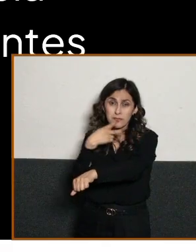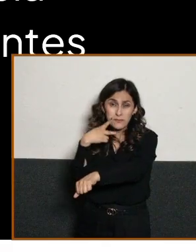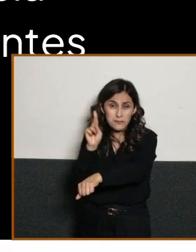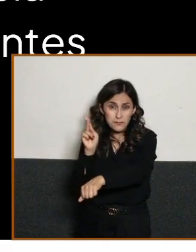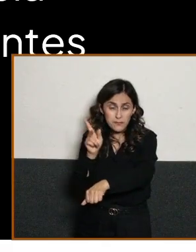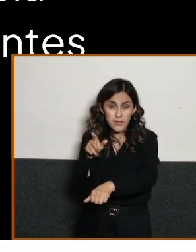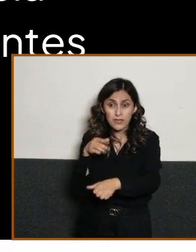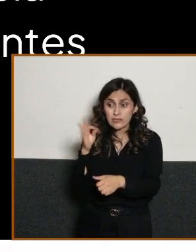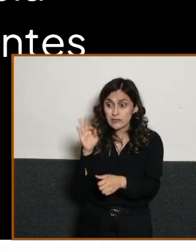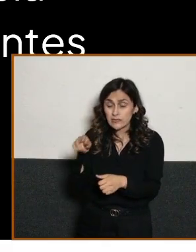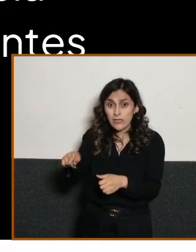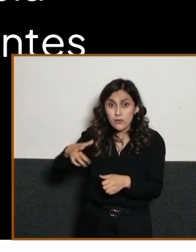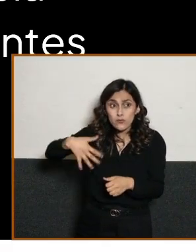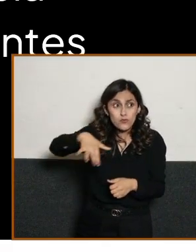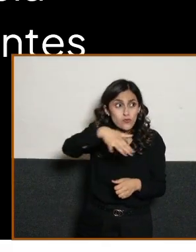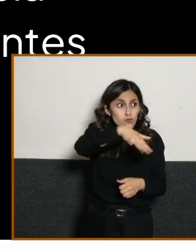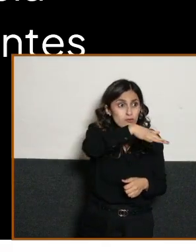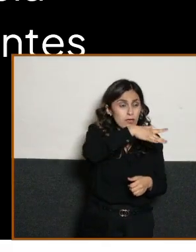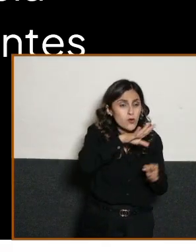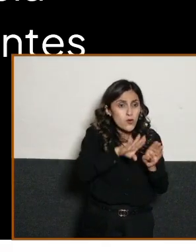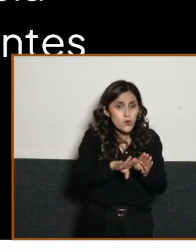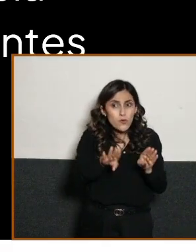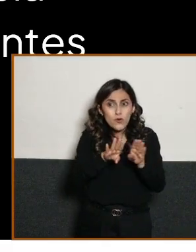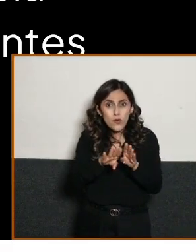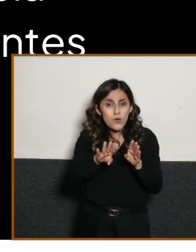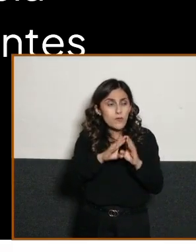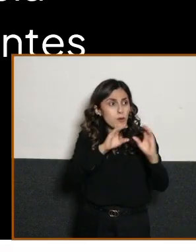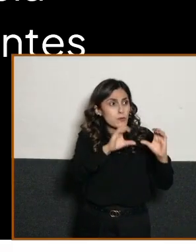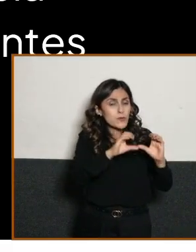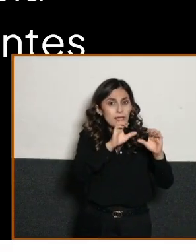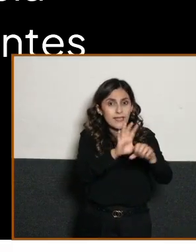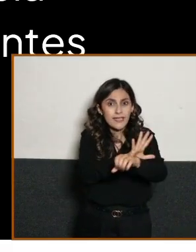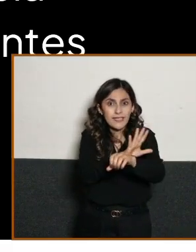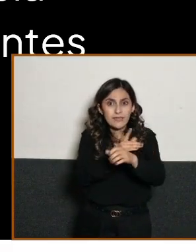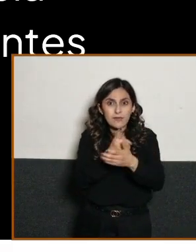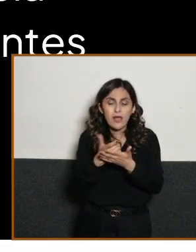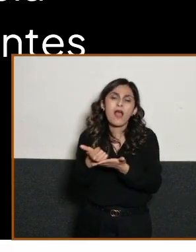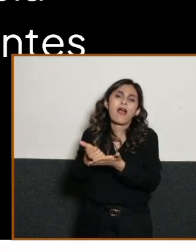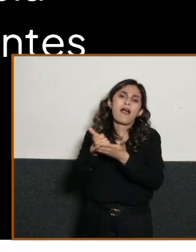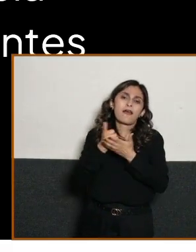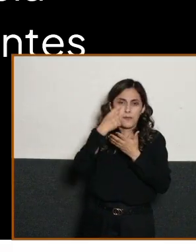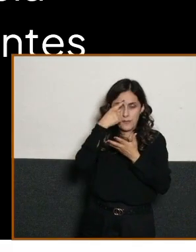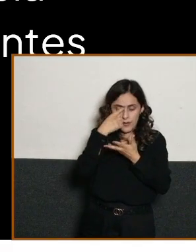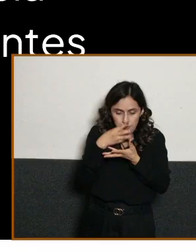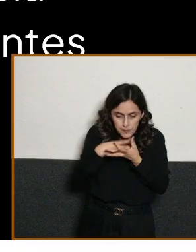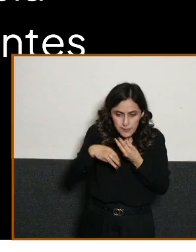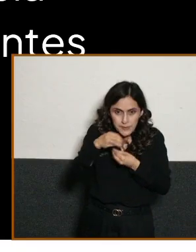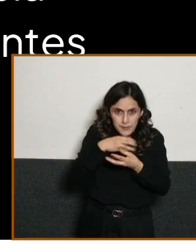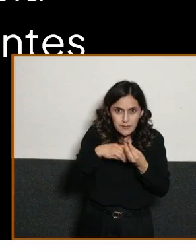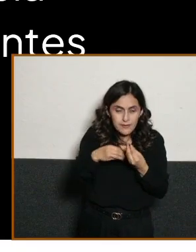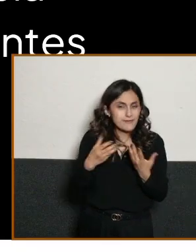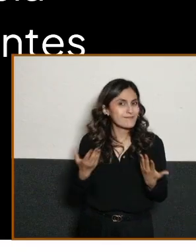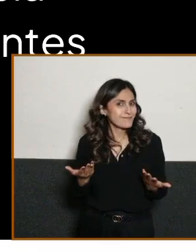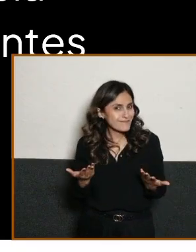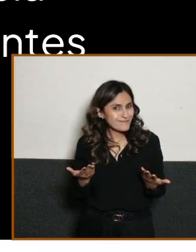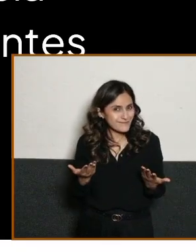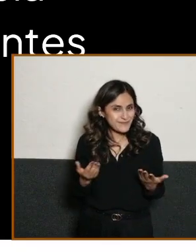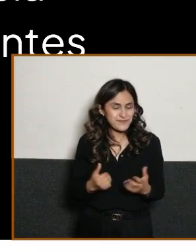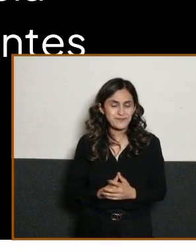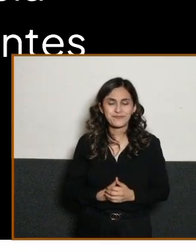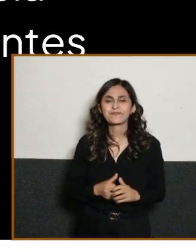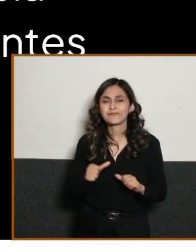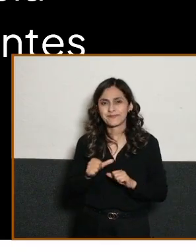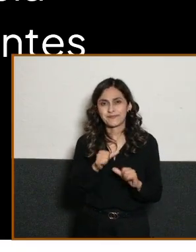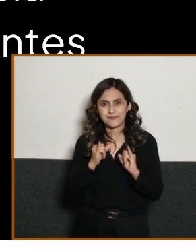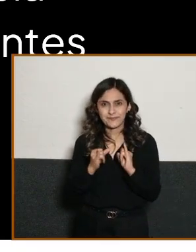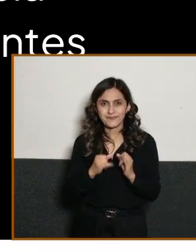en nuevas fuentes de energía limpias, nos pueden ayudar a ser más sostenibles. Entonces estamos en esa paradoja de